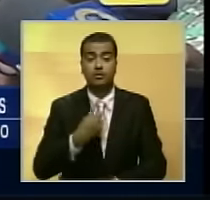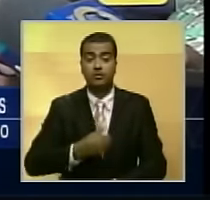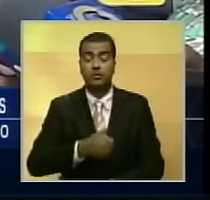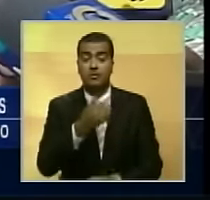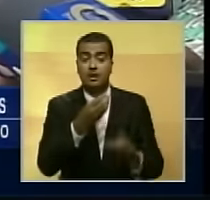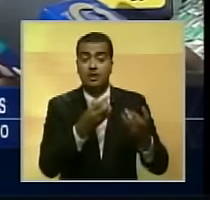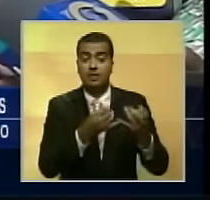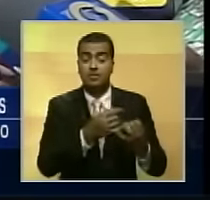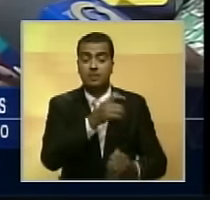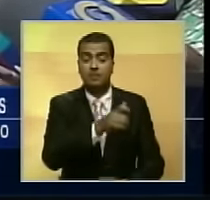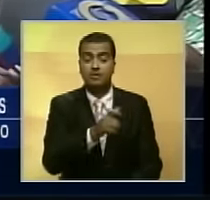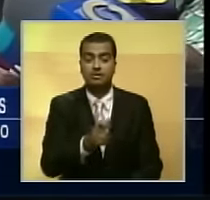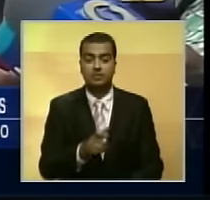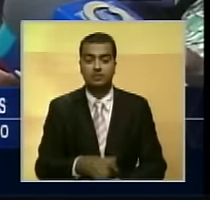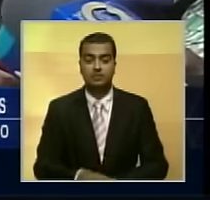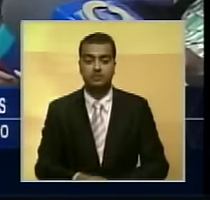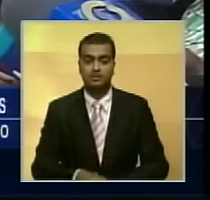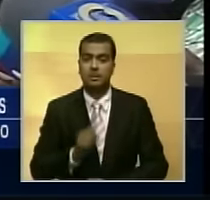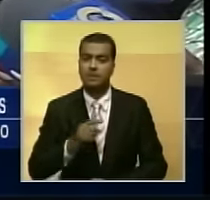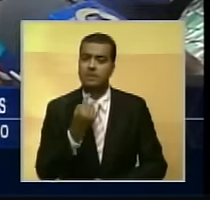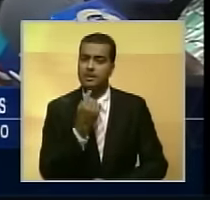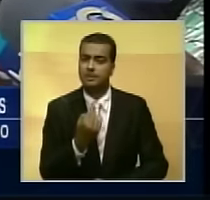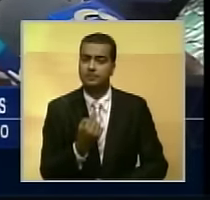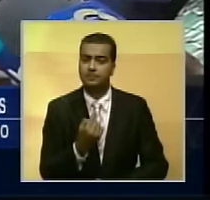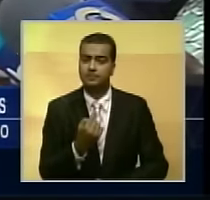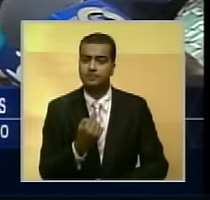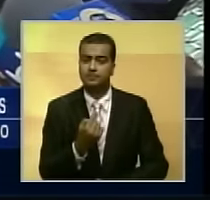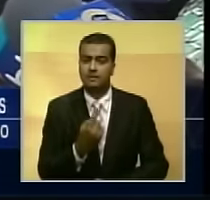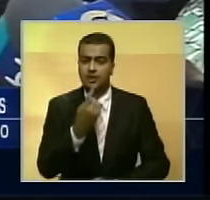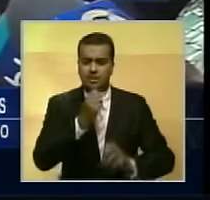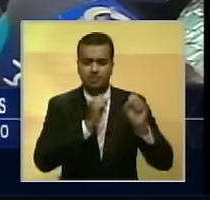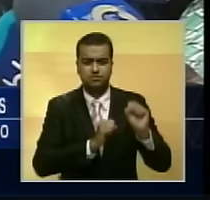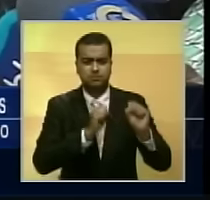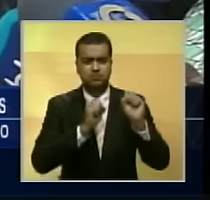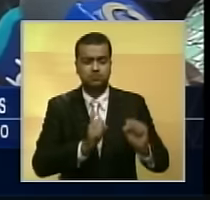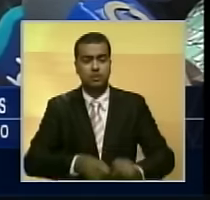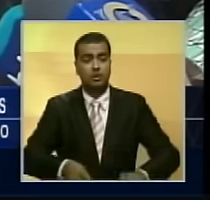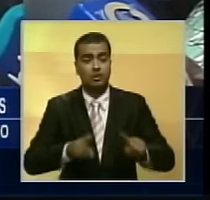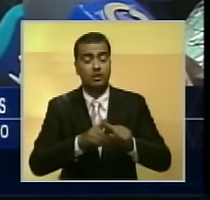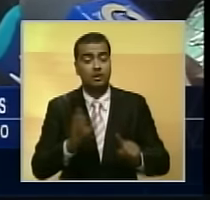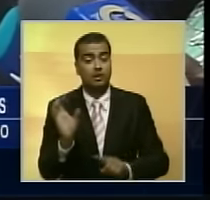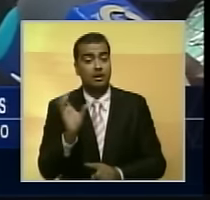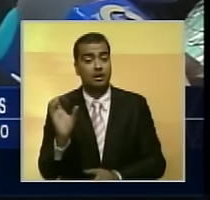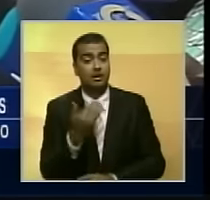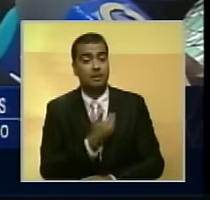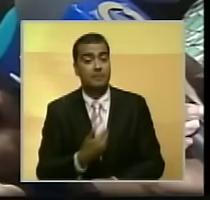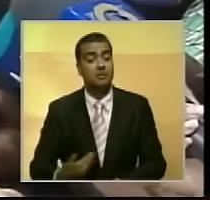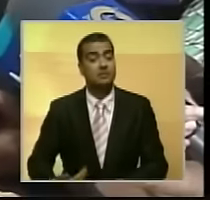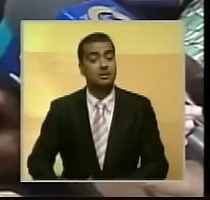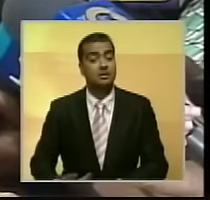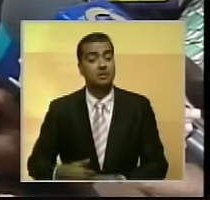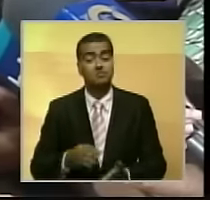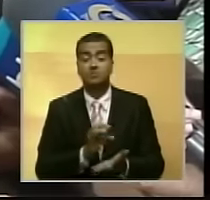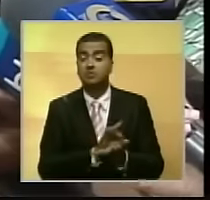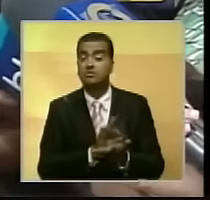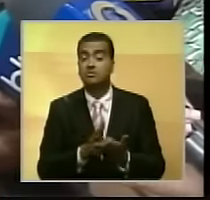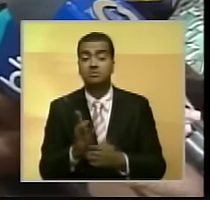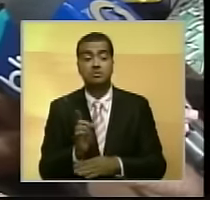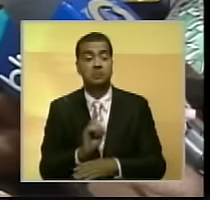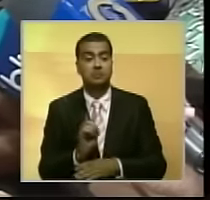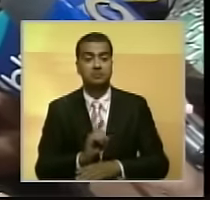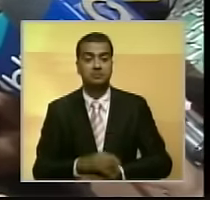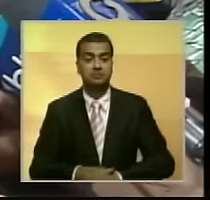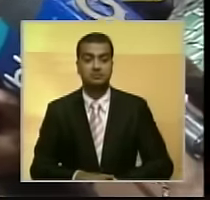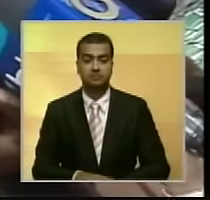mayor número de manifestantes. Agregó que ante una protesta como la ocurrida en Caracas, el mandatario renunciaría de